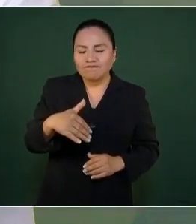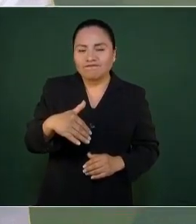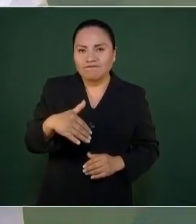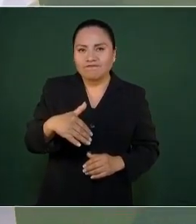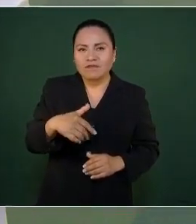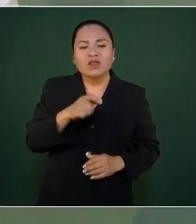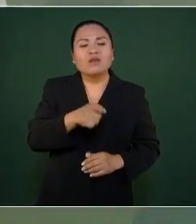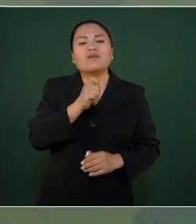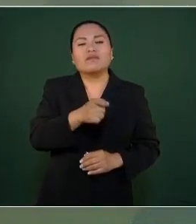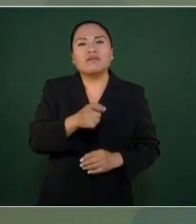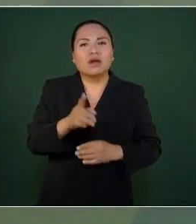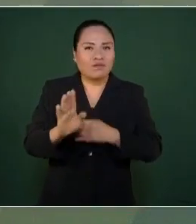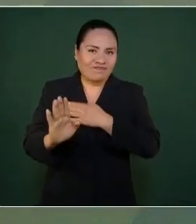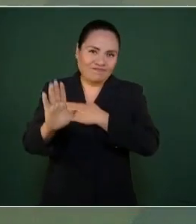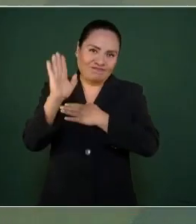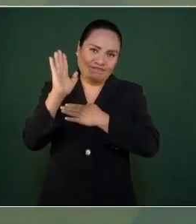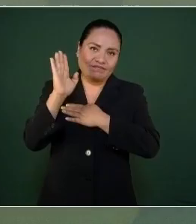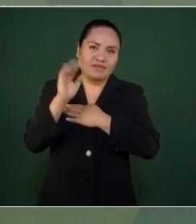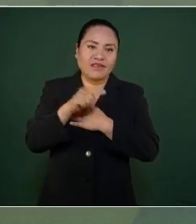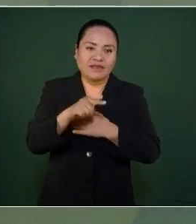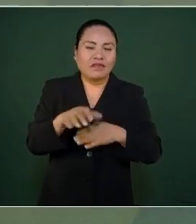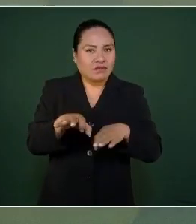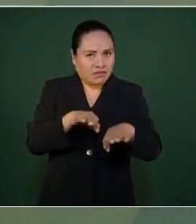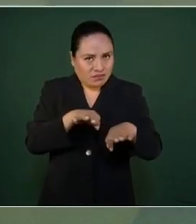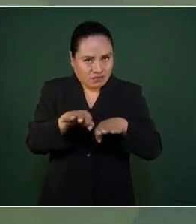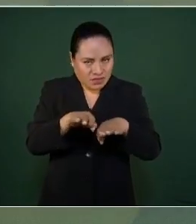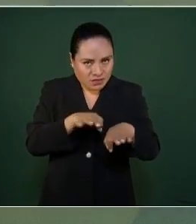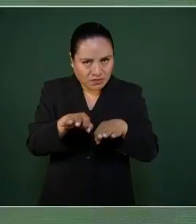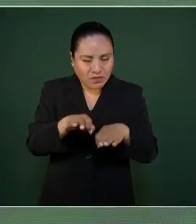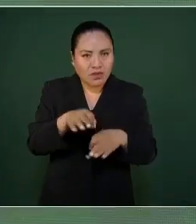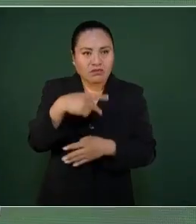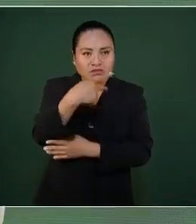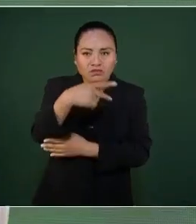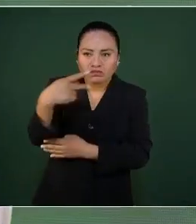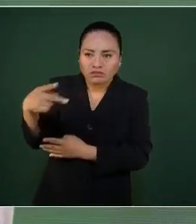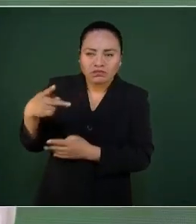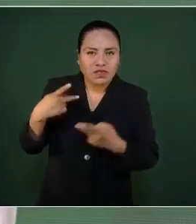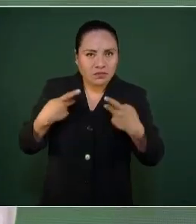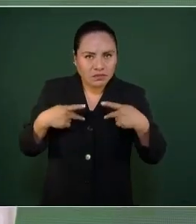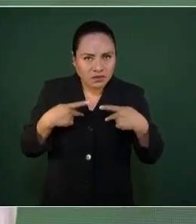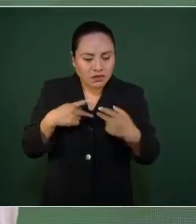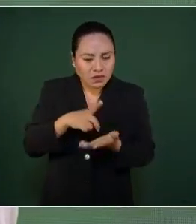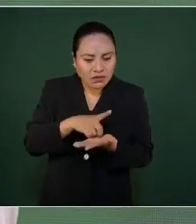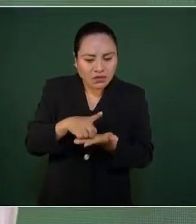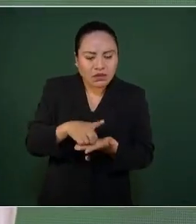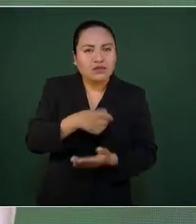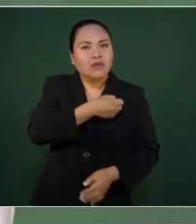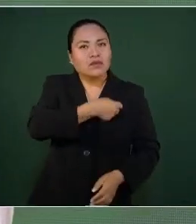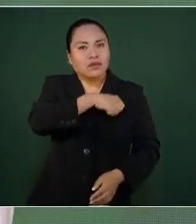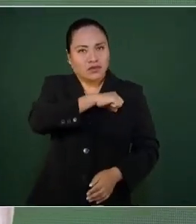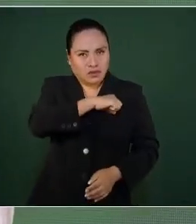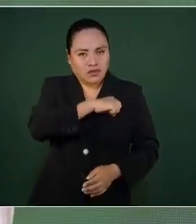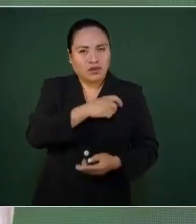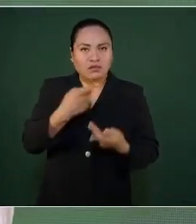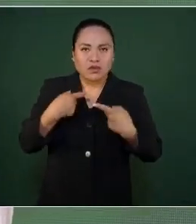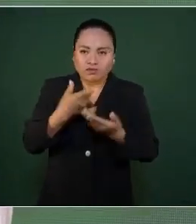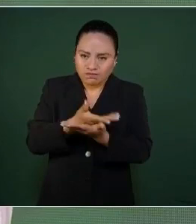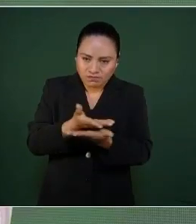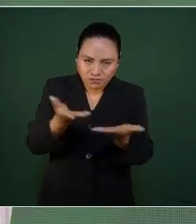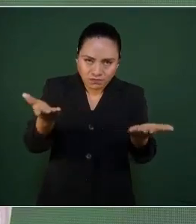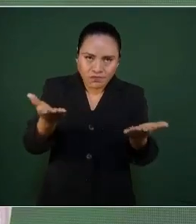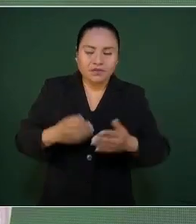compromiso de garantizar el derecho a la salud a toda la población,